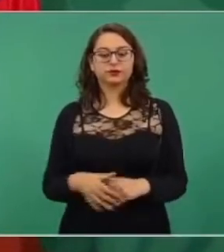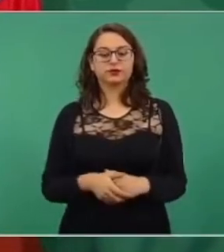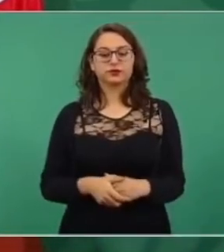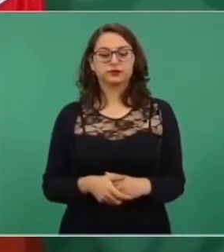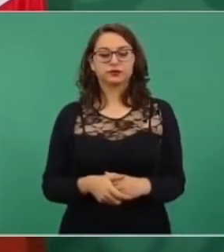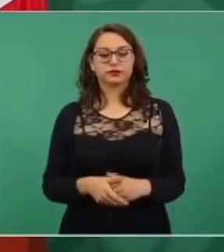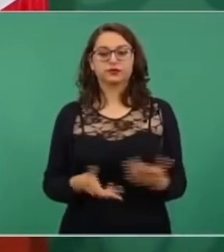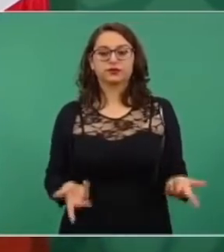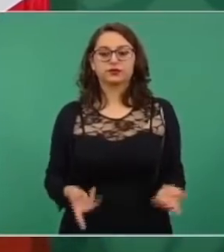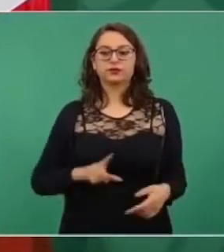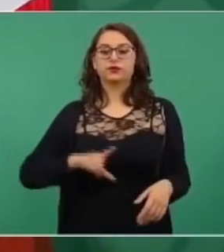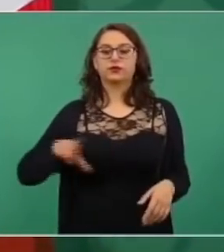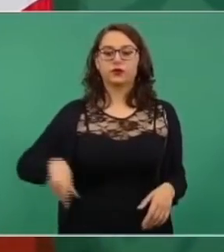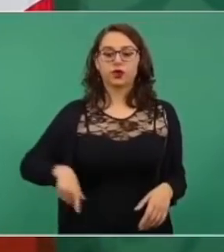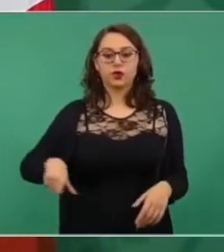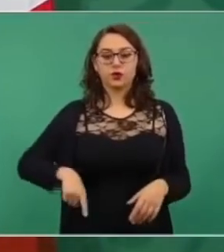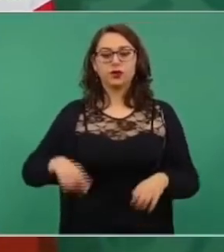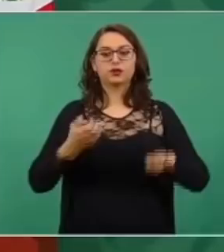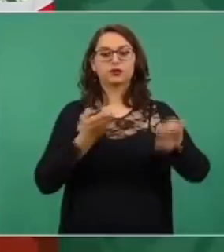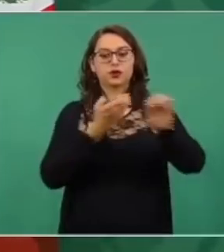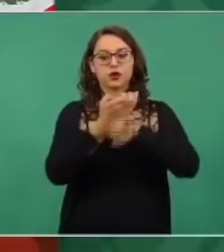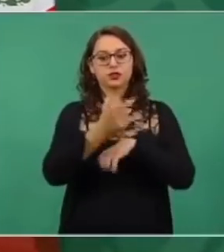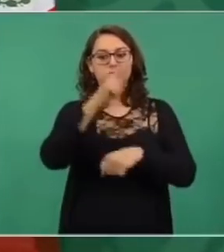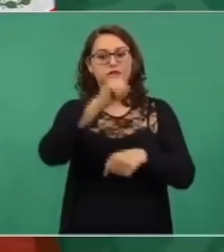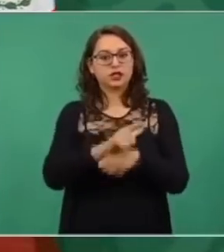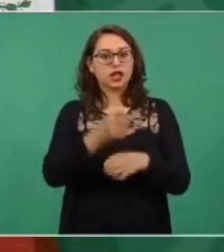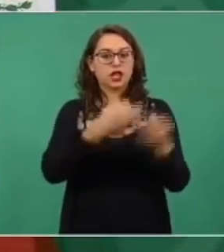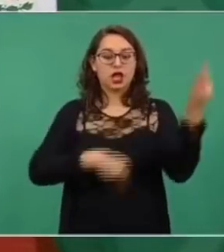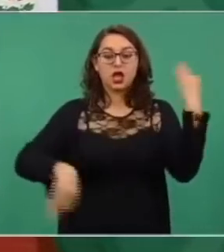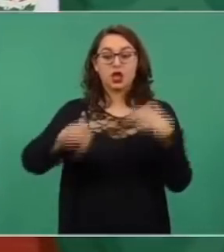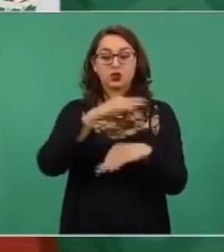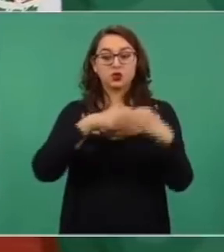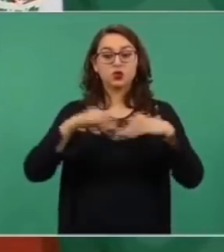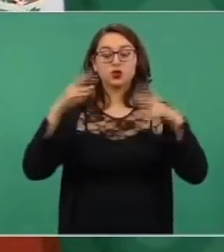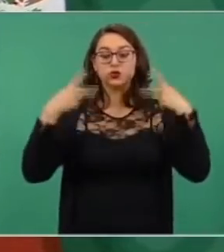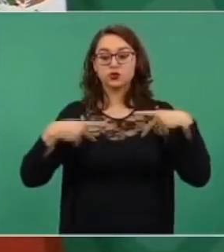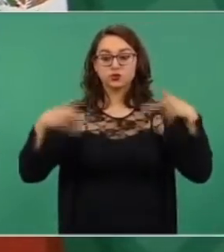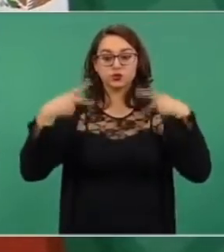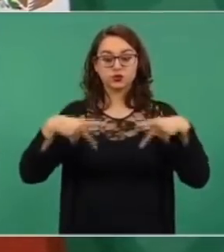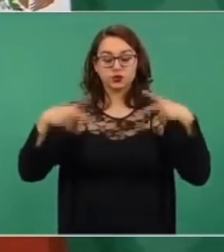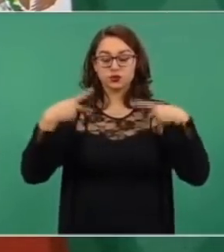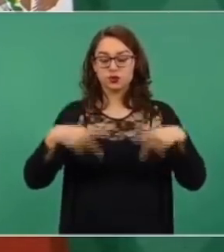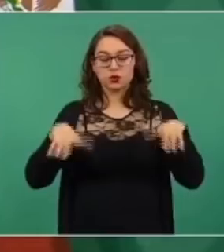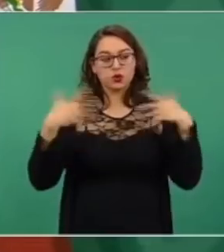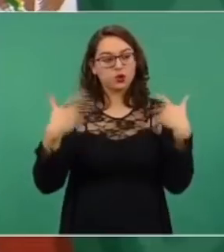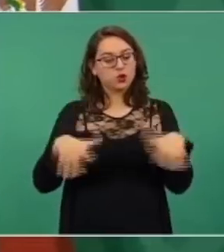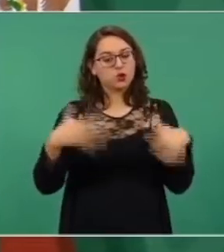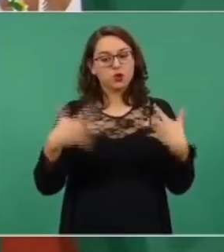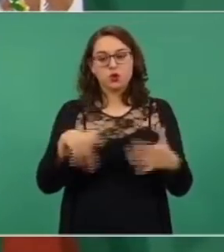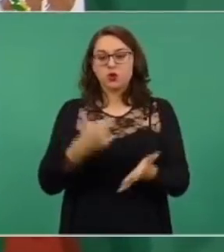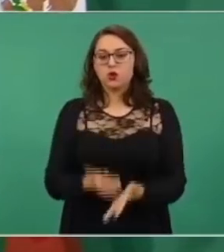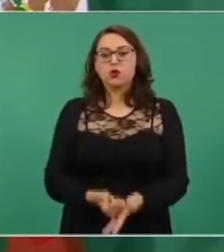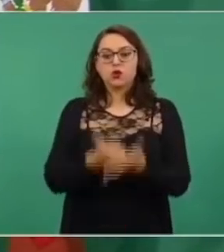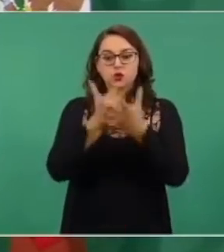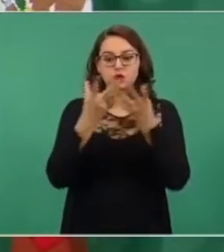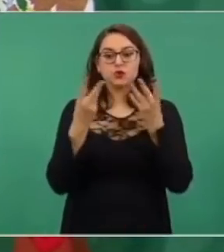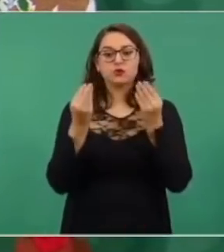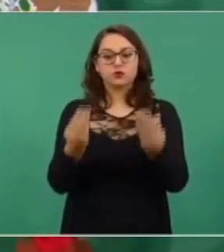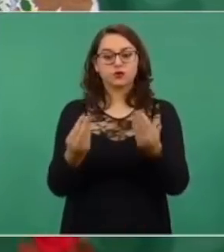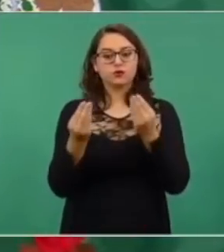a los gobiernos estatales, a todos que ayudan para